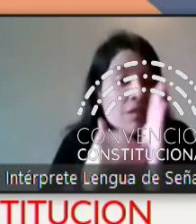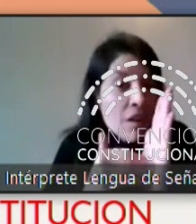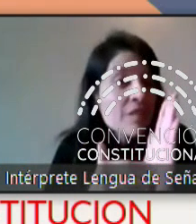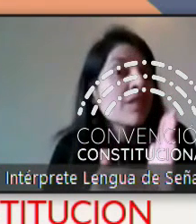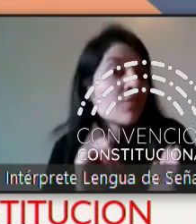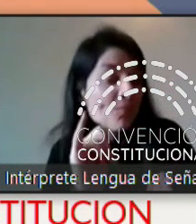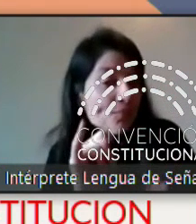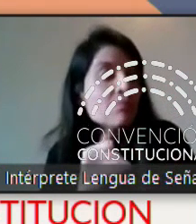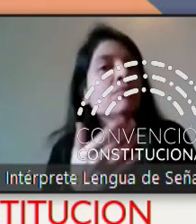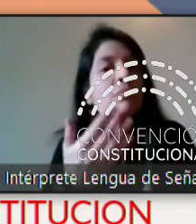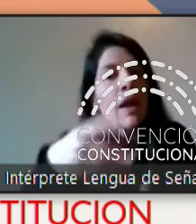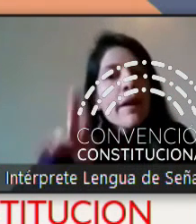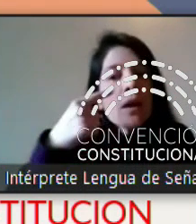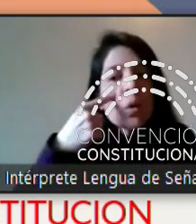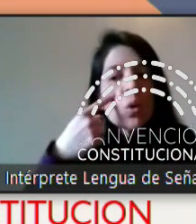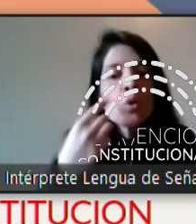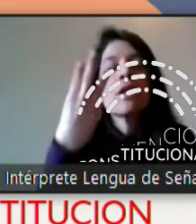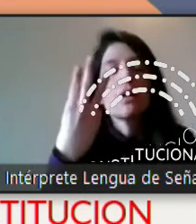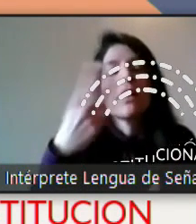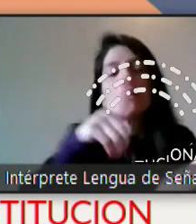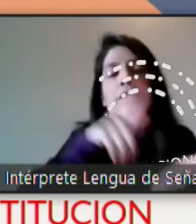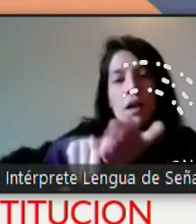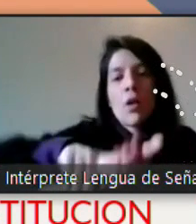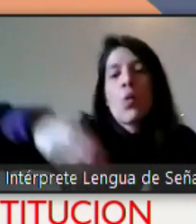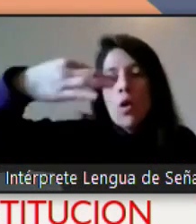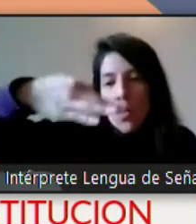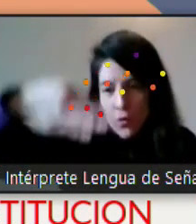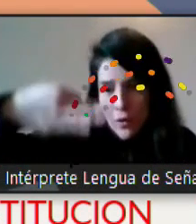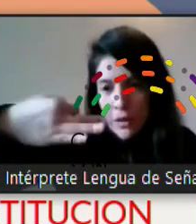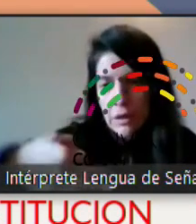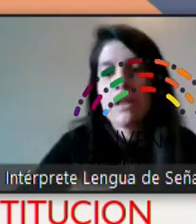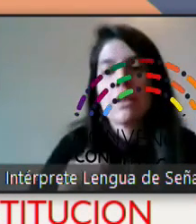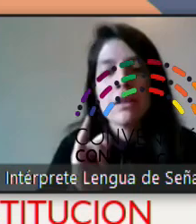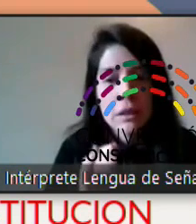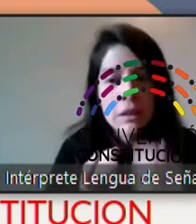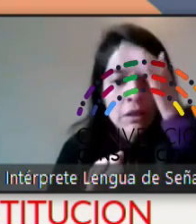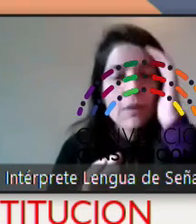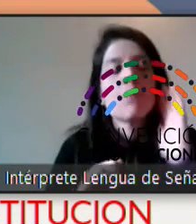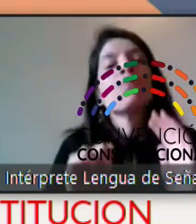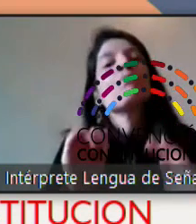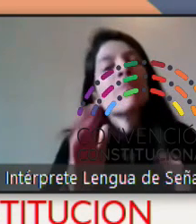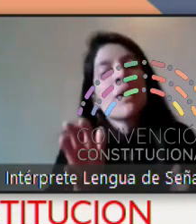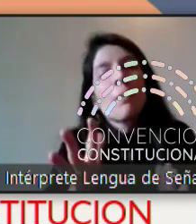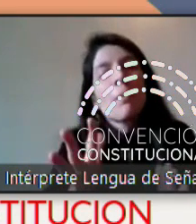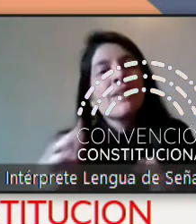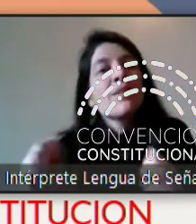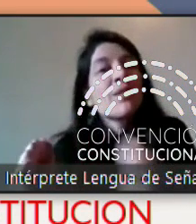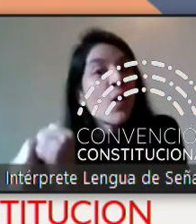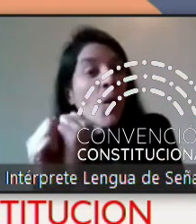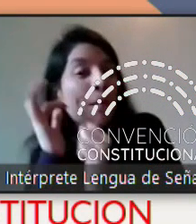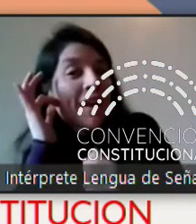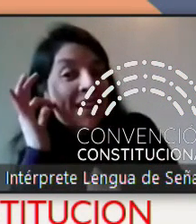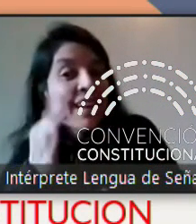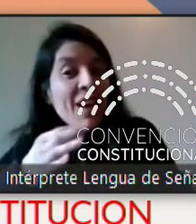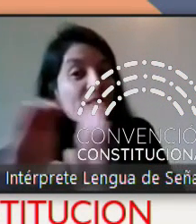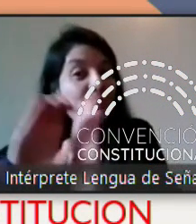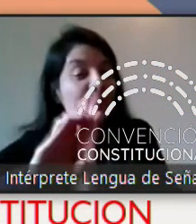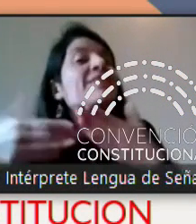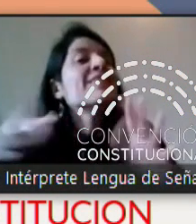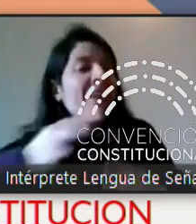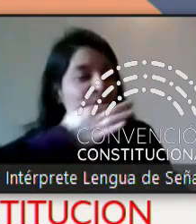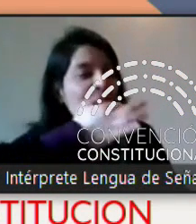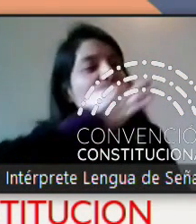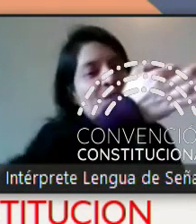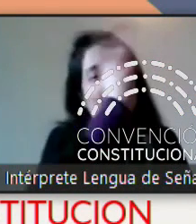Han reconocido 3 lenguas oficiales. Sí, me parece que una compañera constituyente ya lo mencionó en una reunión.